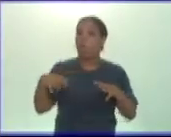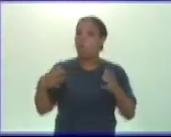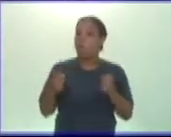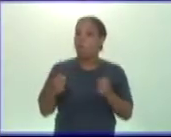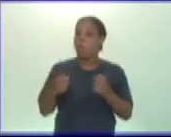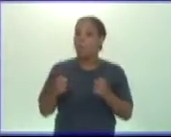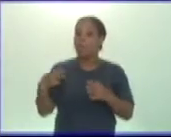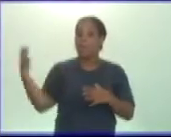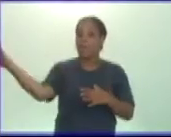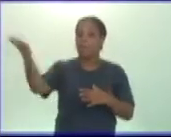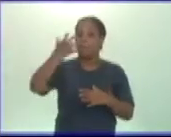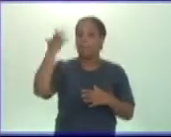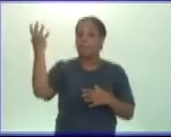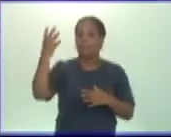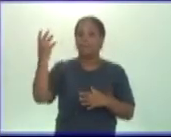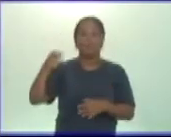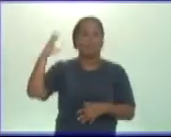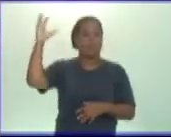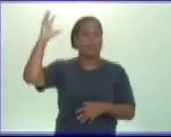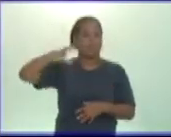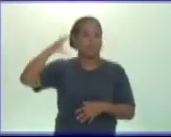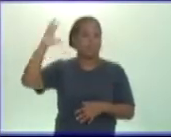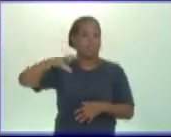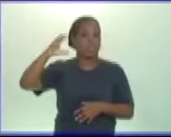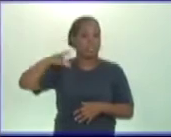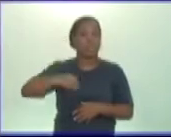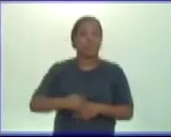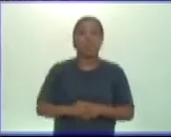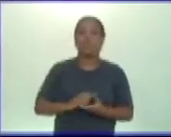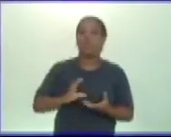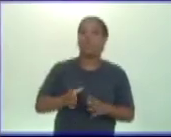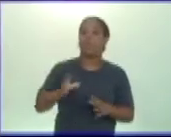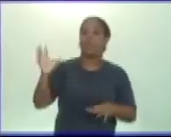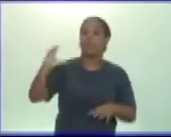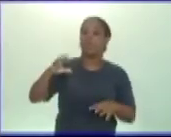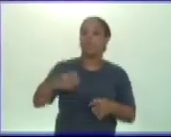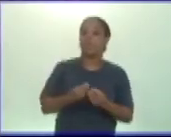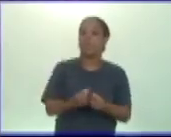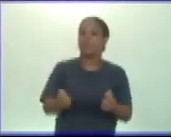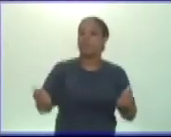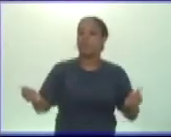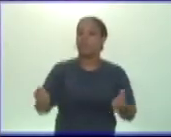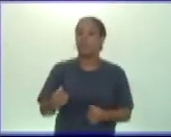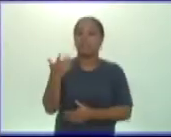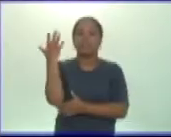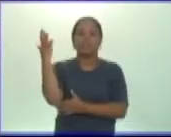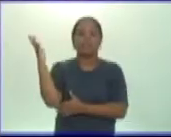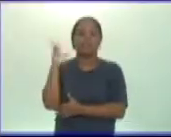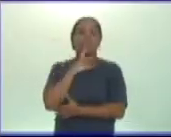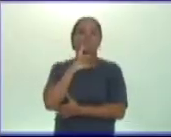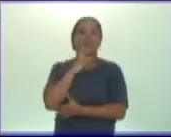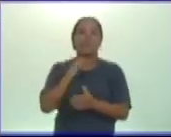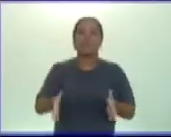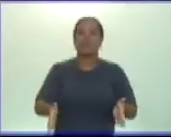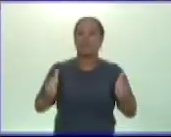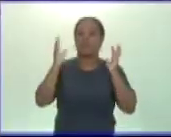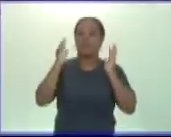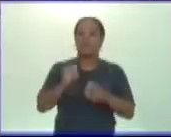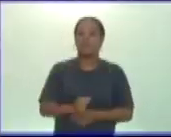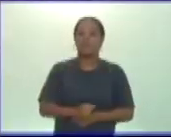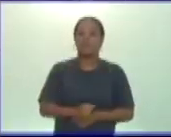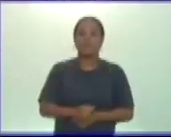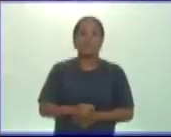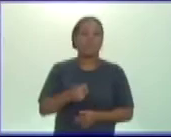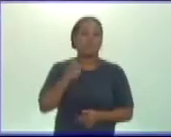sustancias se precipitan en forma de lluvia ácida, cayendo sobre la tierra, el agua, los bosques, los edificios, etc., dañándolo